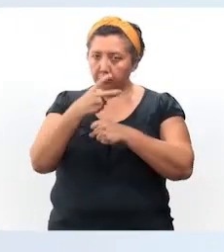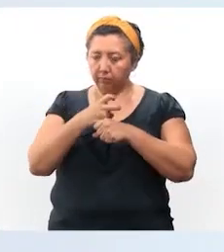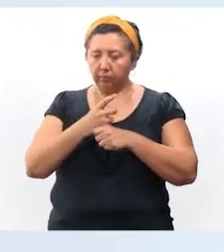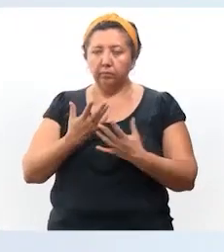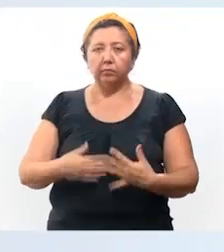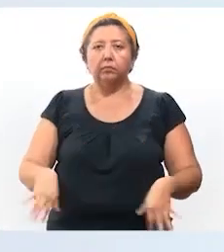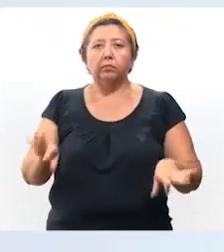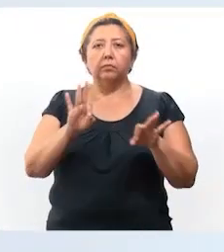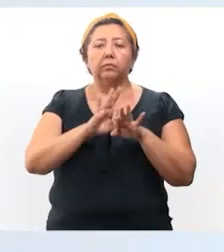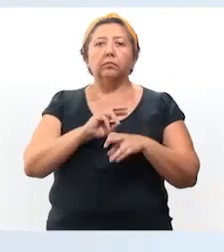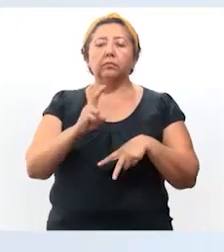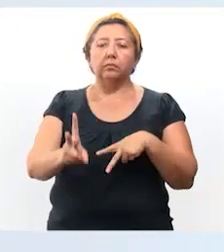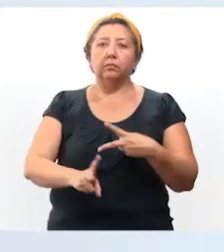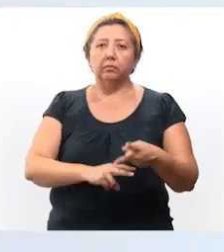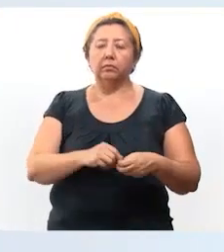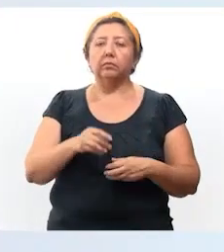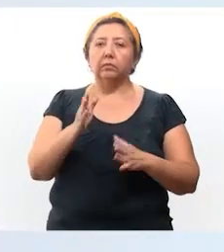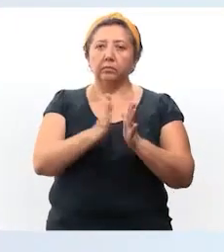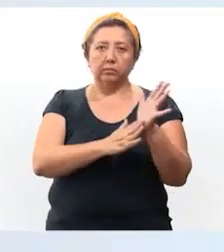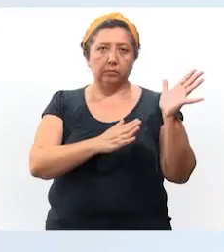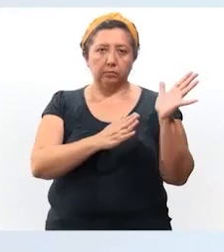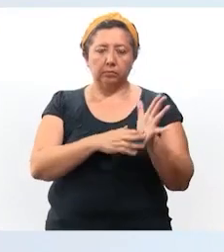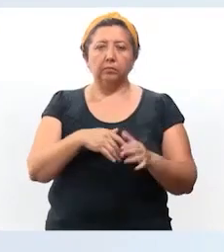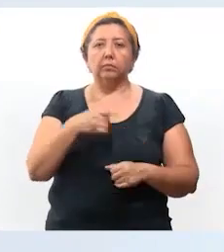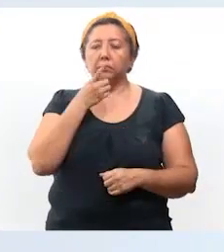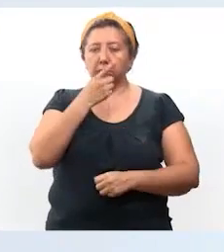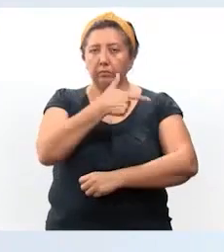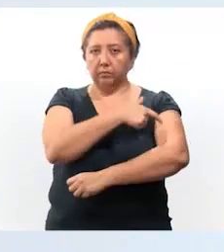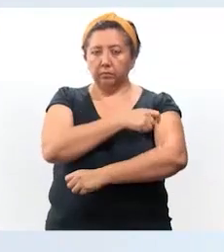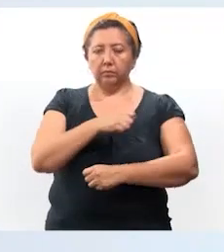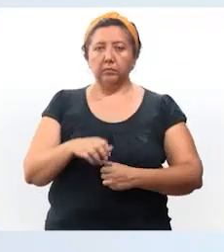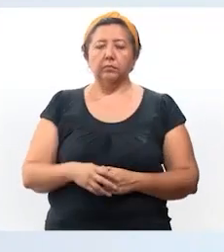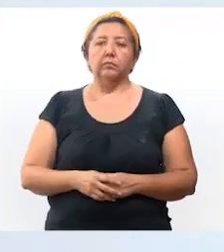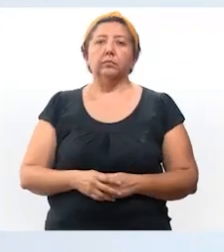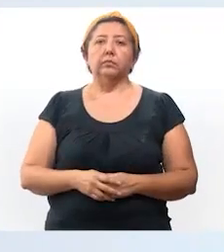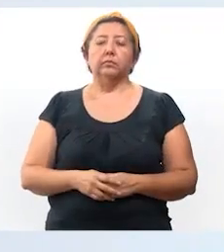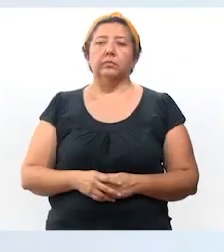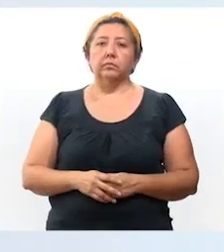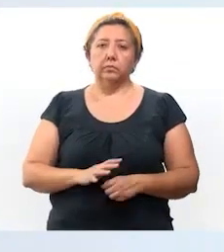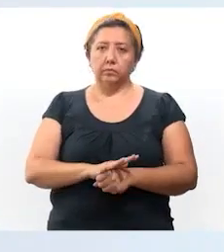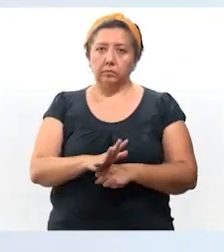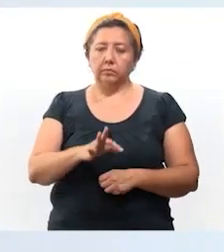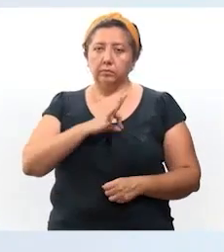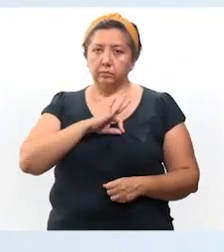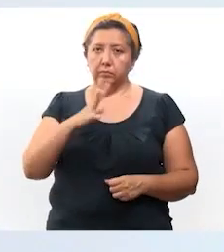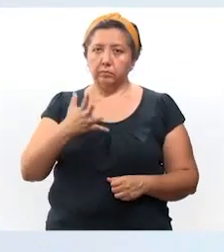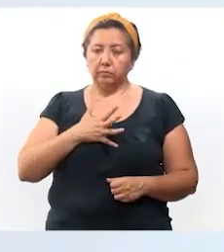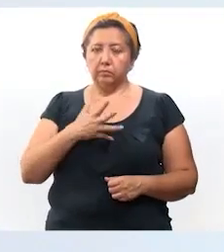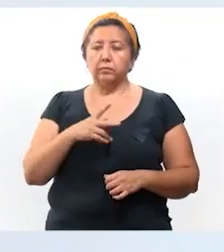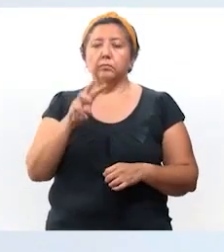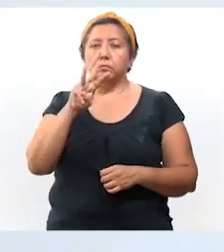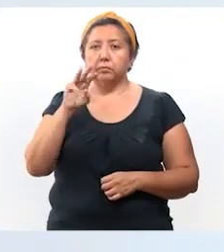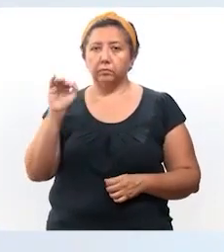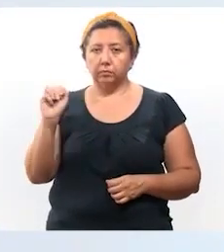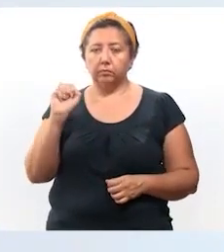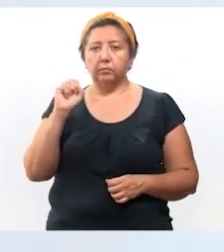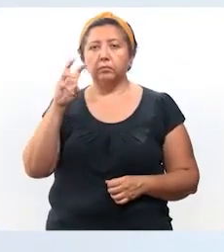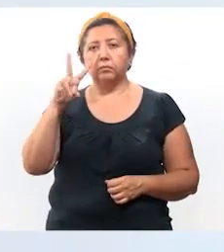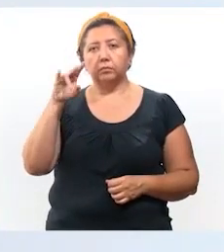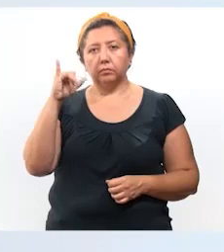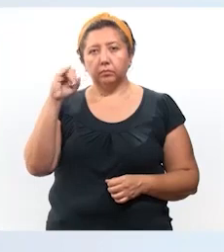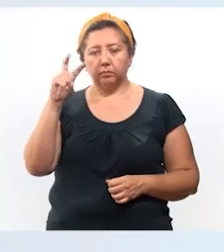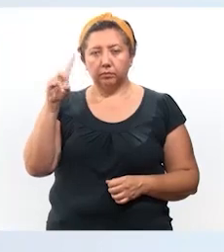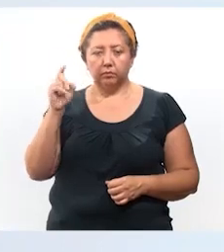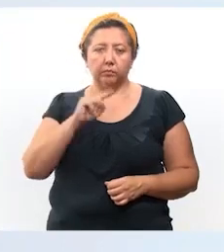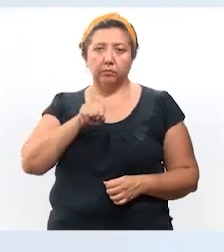vacuna es indispensable que acuda con su certificado de vacunación COVID-19, el cual puede obtener en la página web